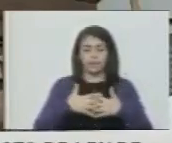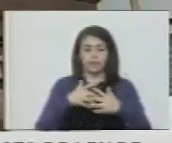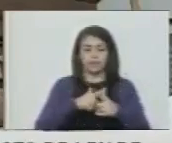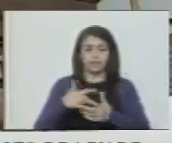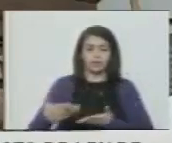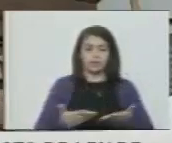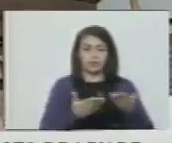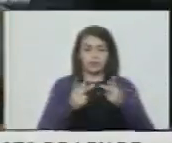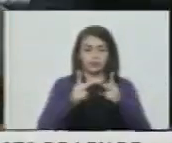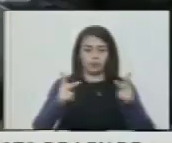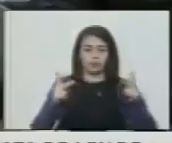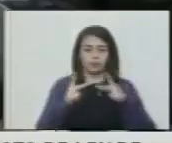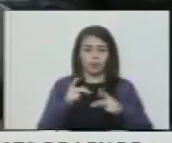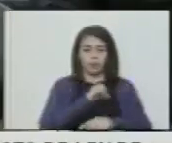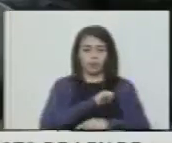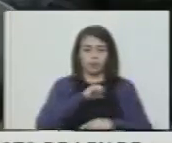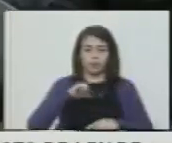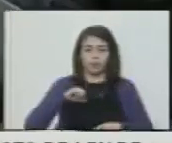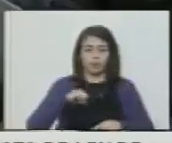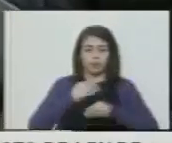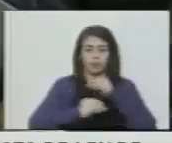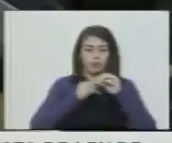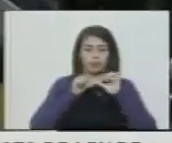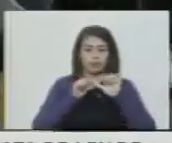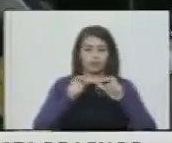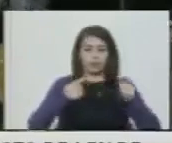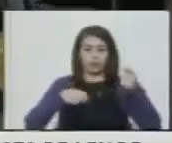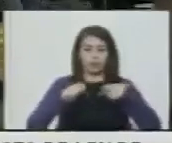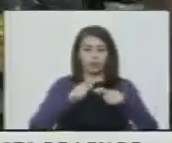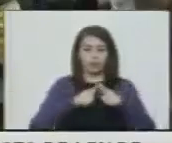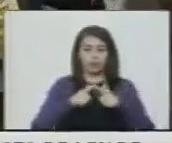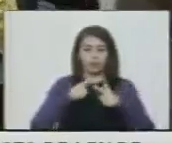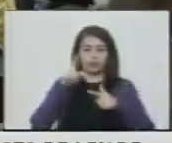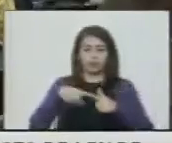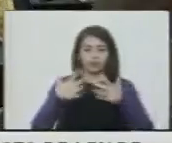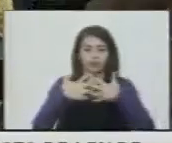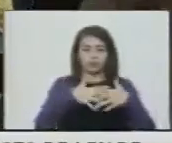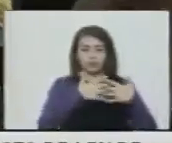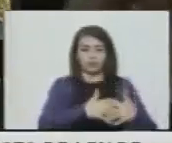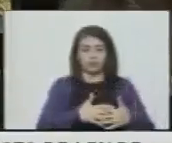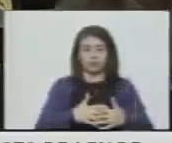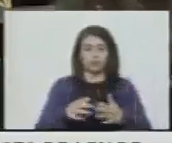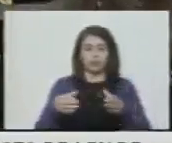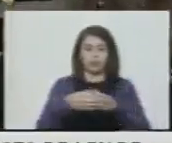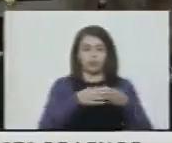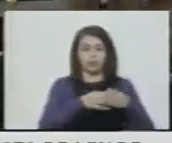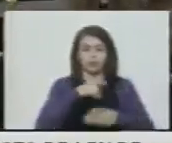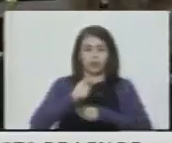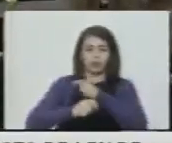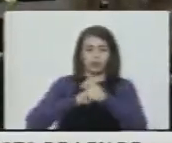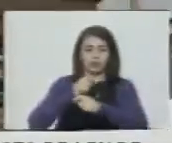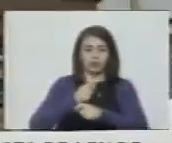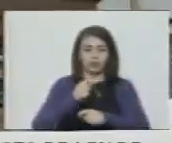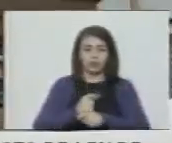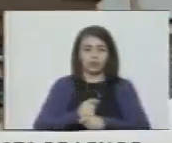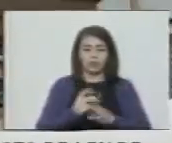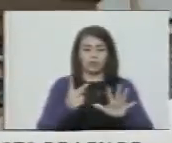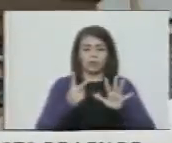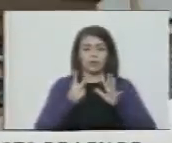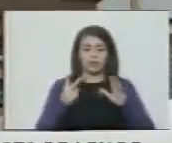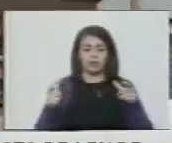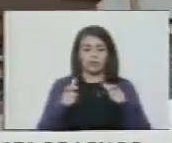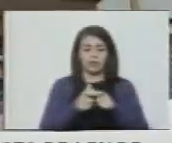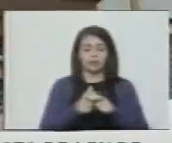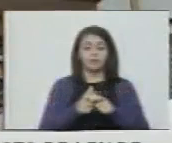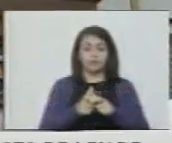de servidores públicos o privados, establecimientos comerciales e industriales, gremios y asociaciones. 7.